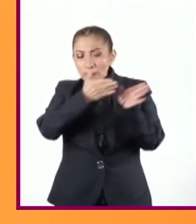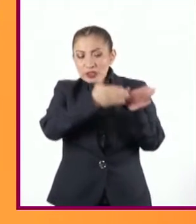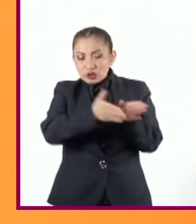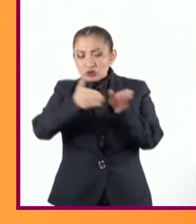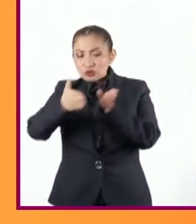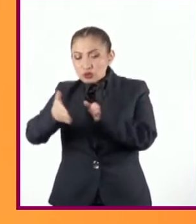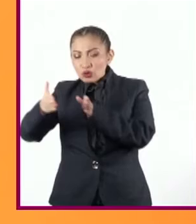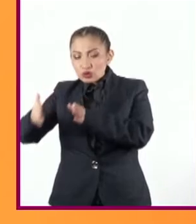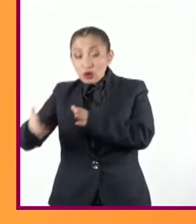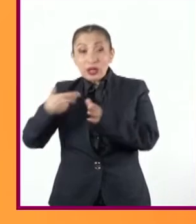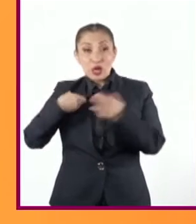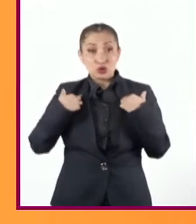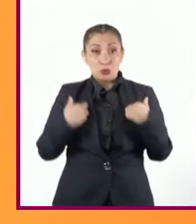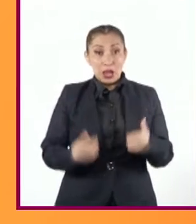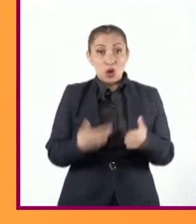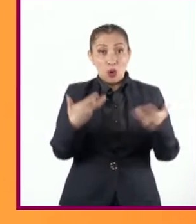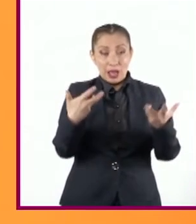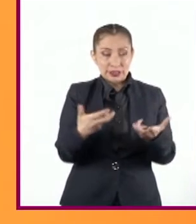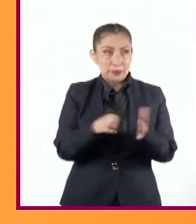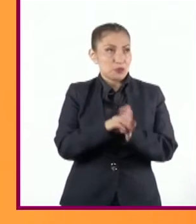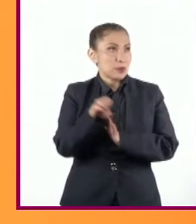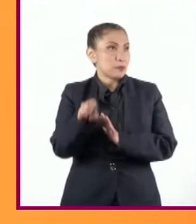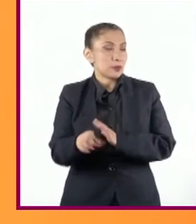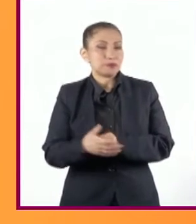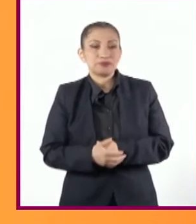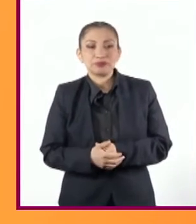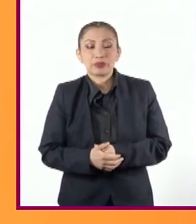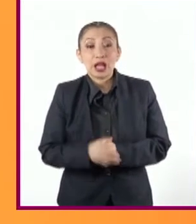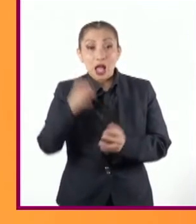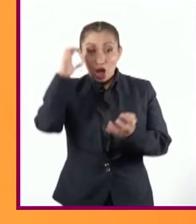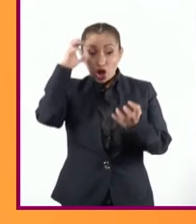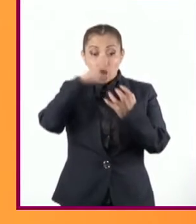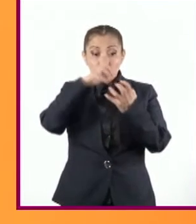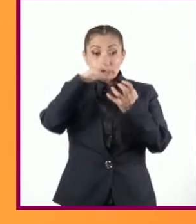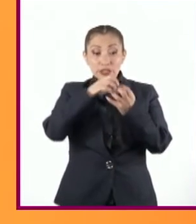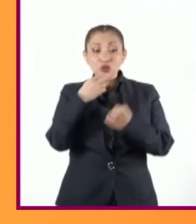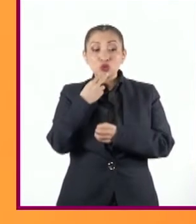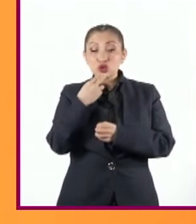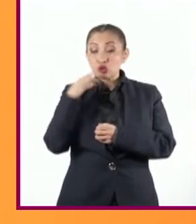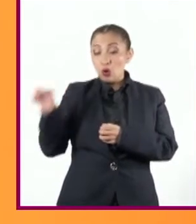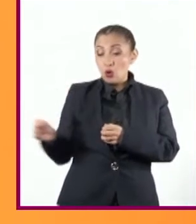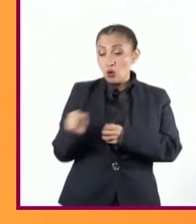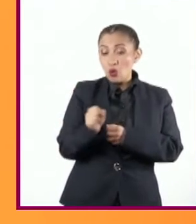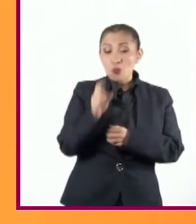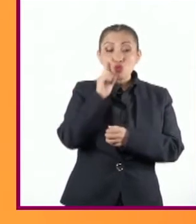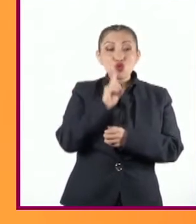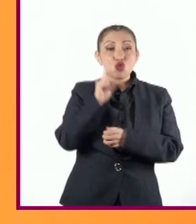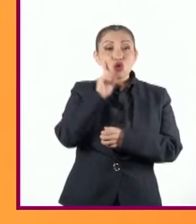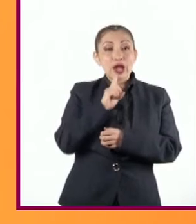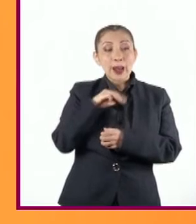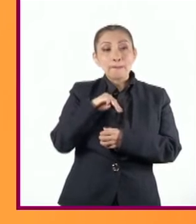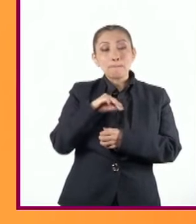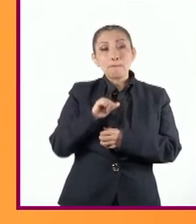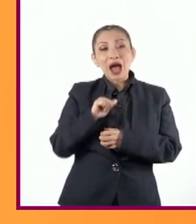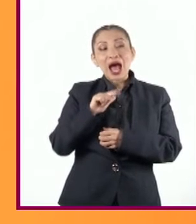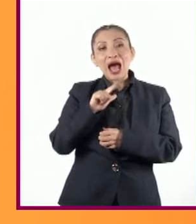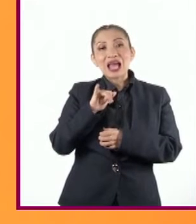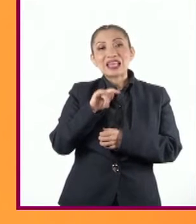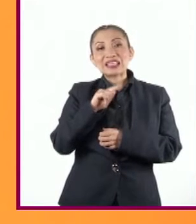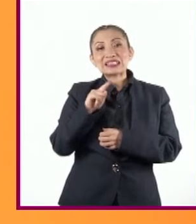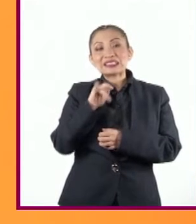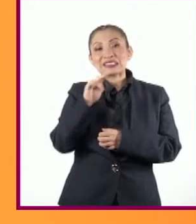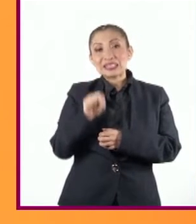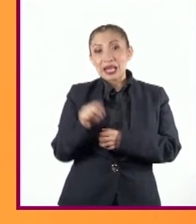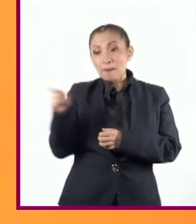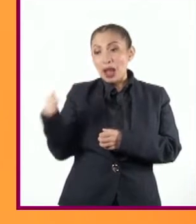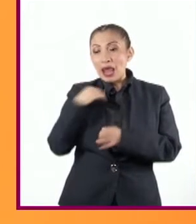hombre ha realizado en el pasado, como por ejemplo que Hernán Cortés utilizó a Malintzin como una de sus intérpretes en